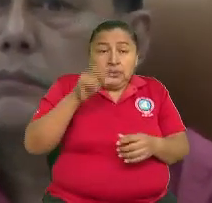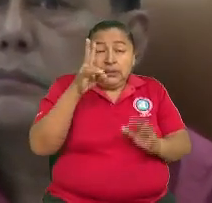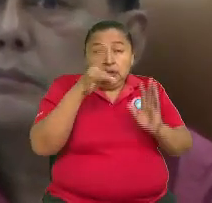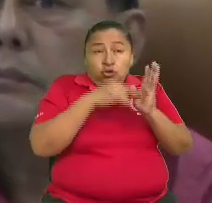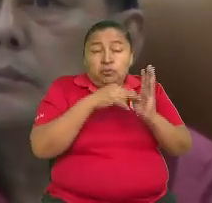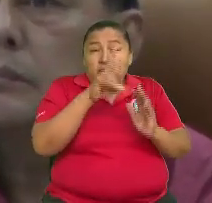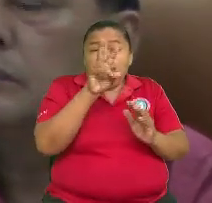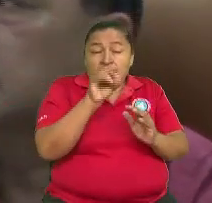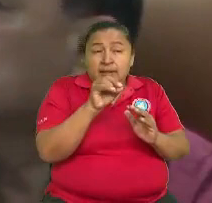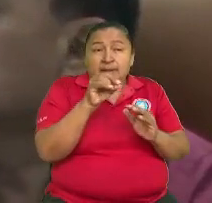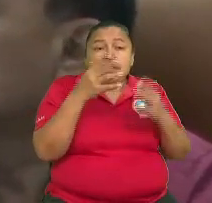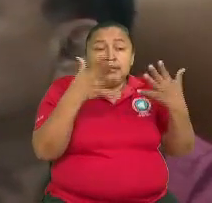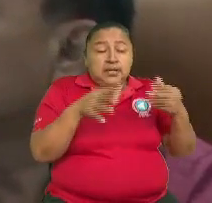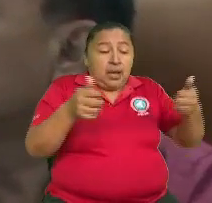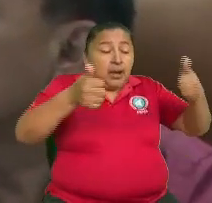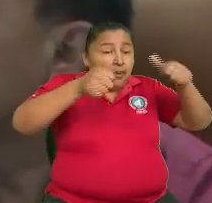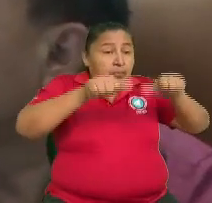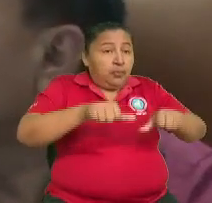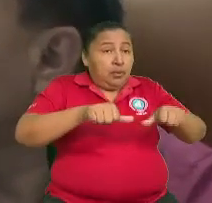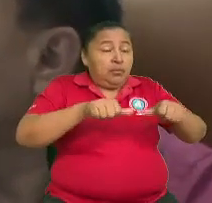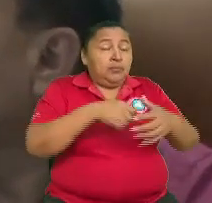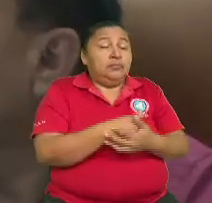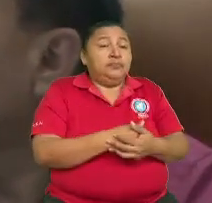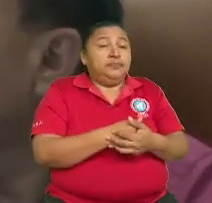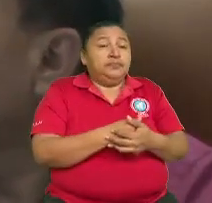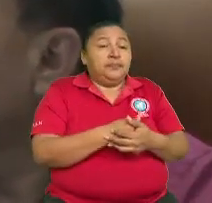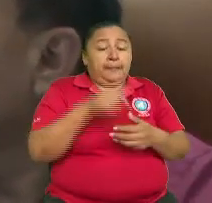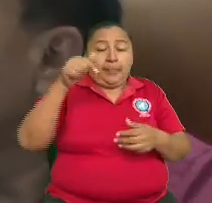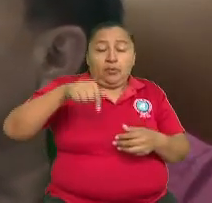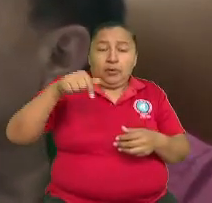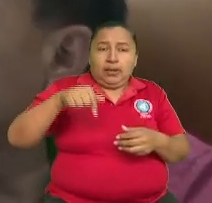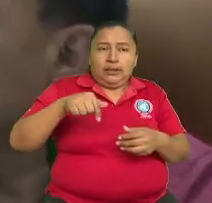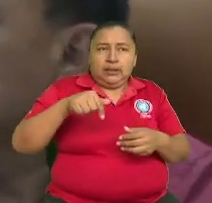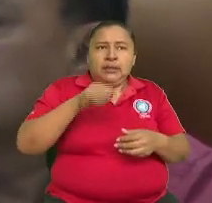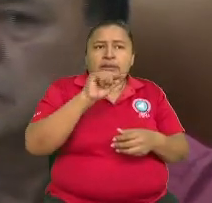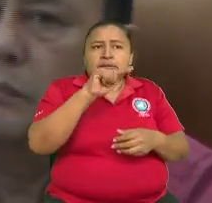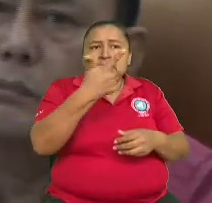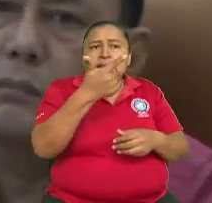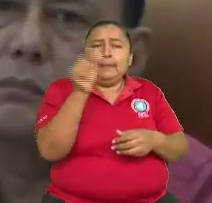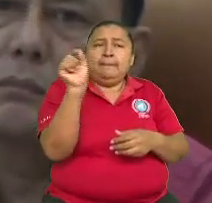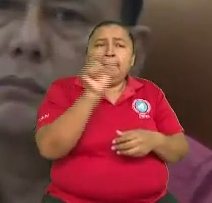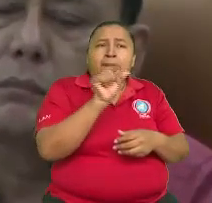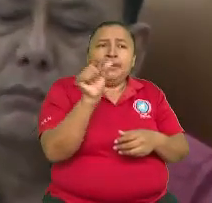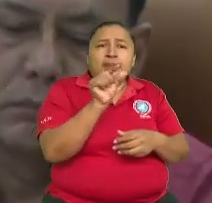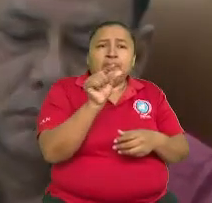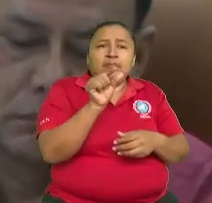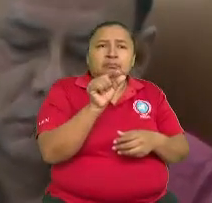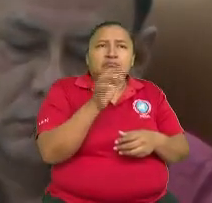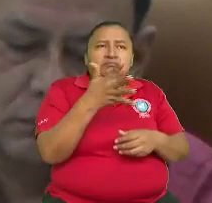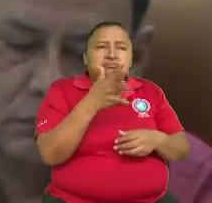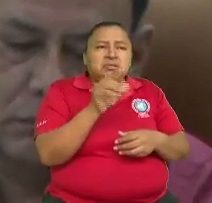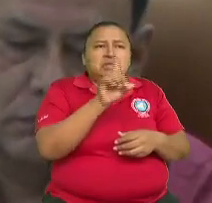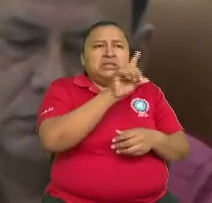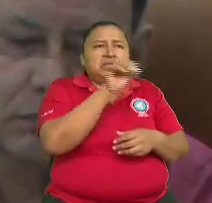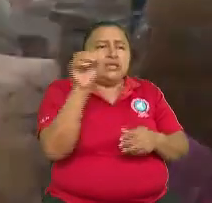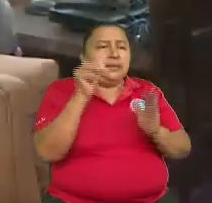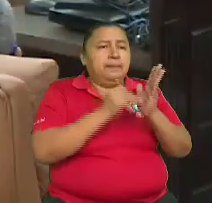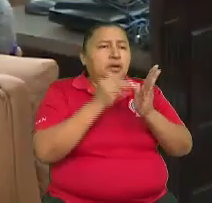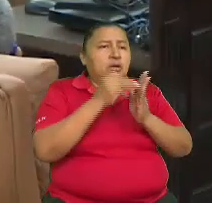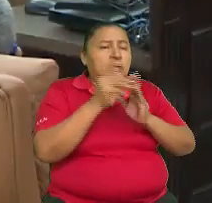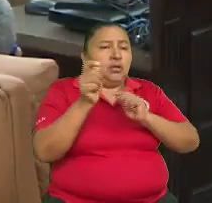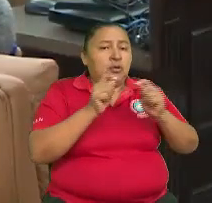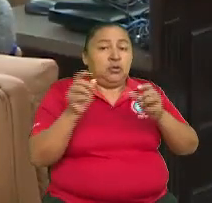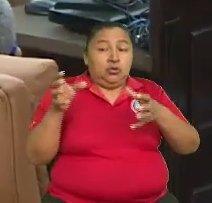2020, hemos aprobado con este 7 préstamos y llevamos casi 100 millones de dólares